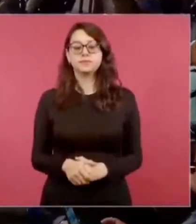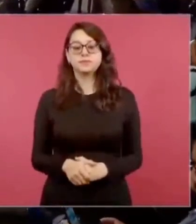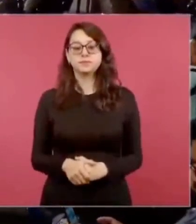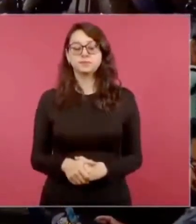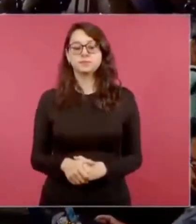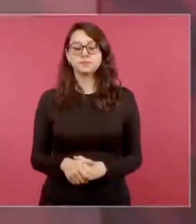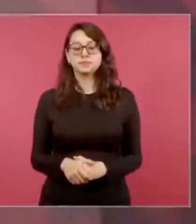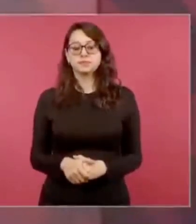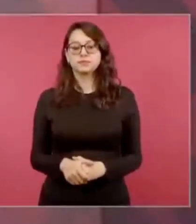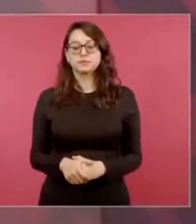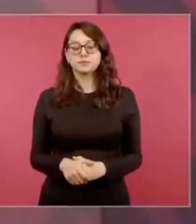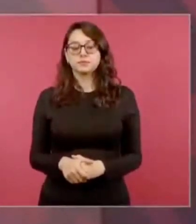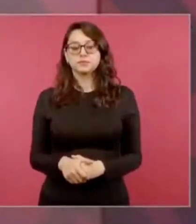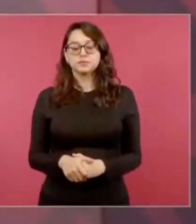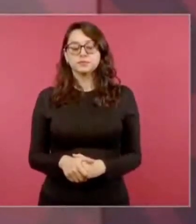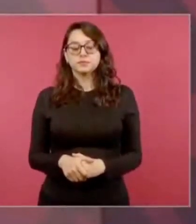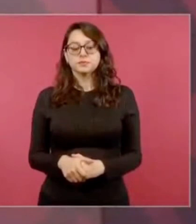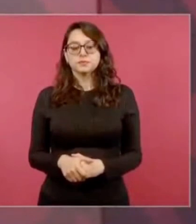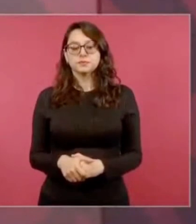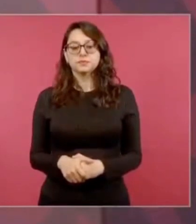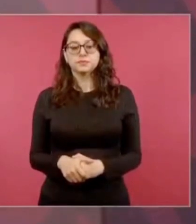Si se ve